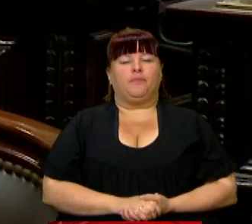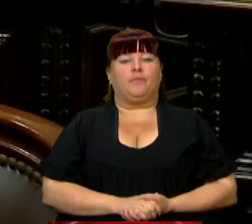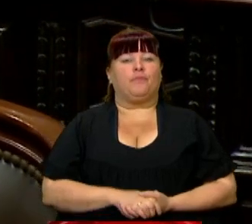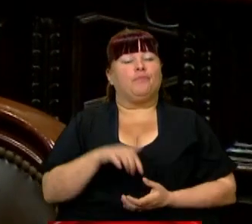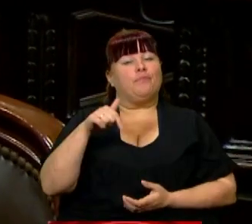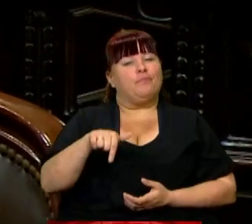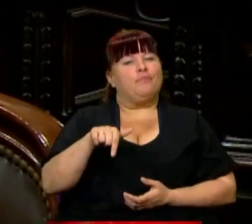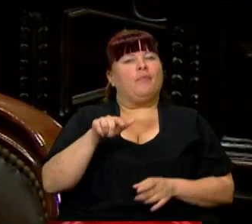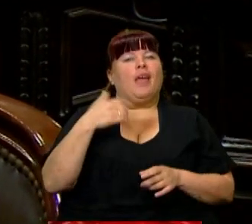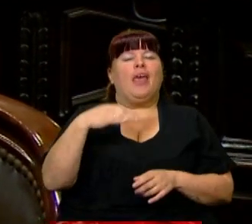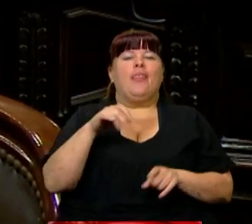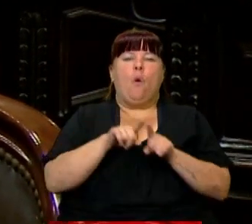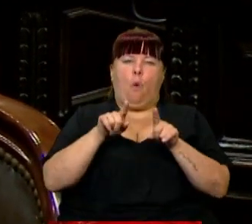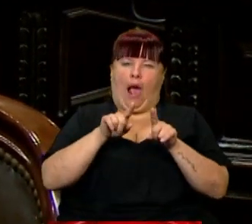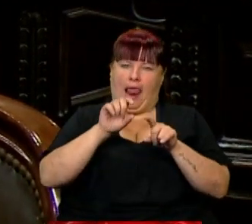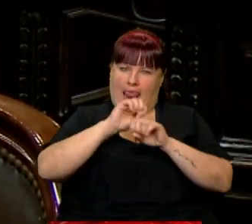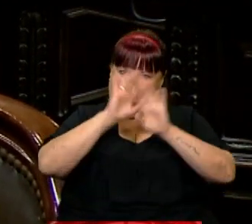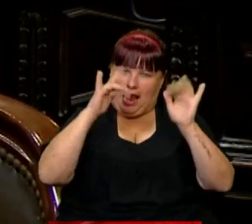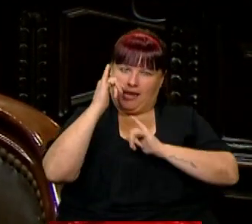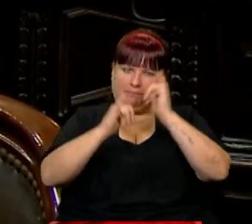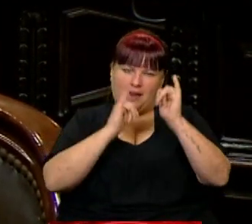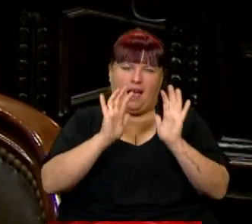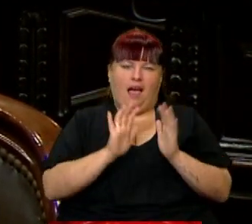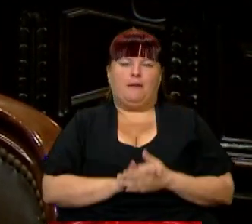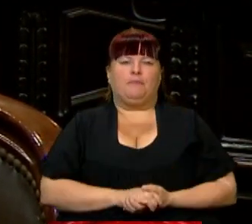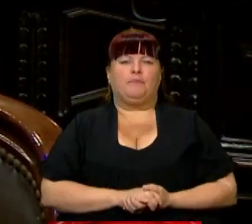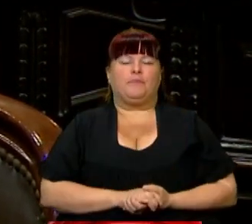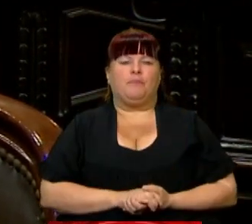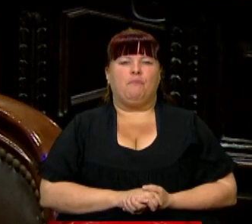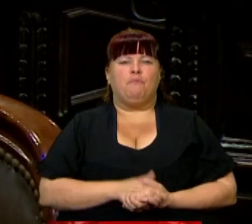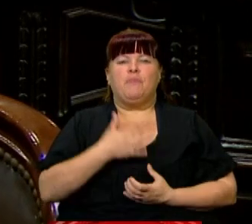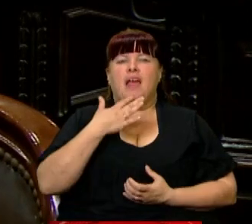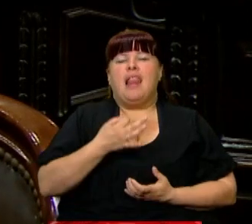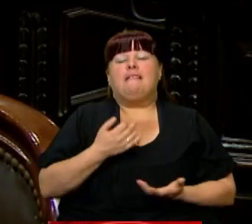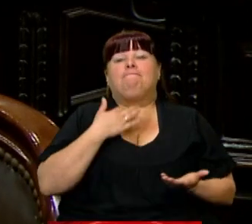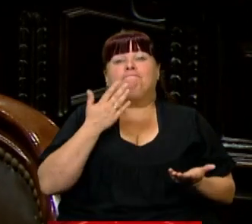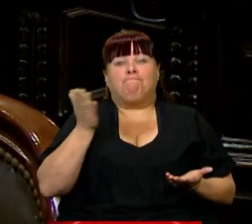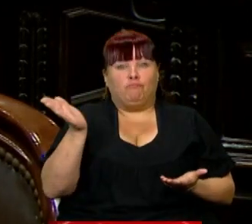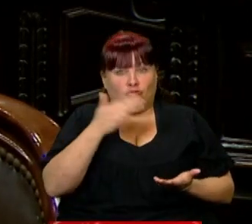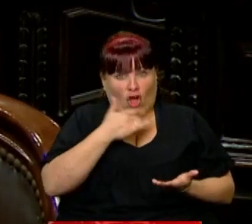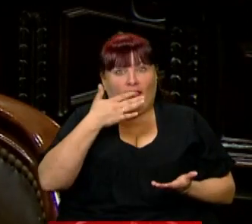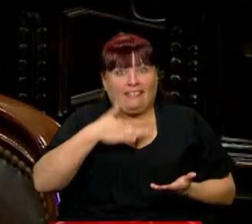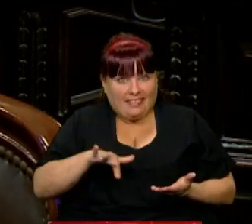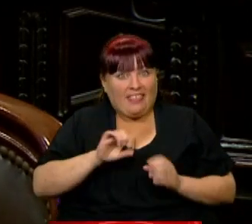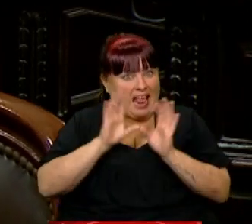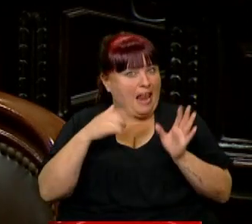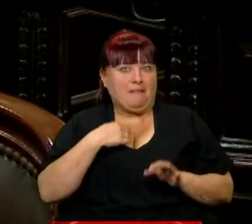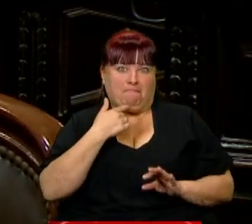Acá hay que tener algo en claro y que realmente no sé si todos lo tenemos en